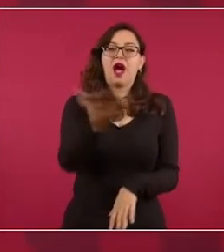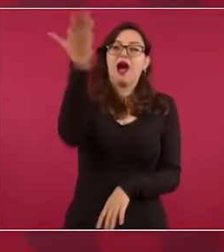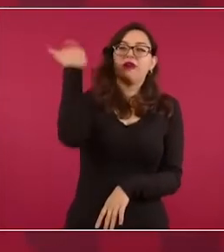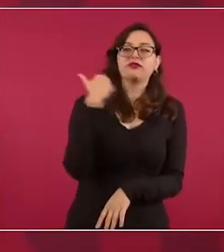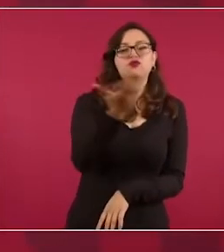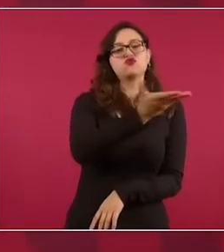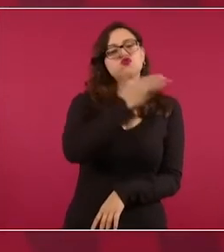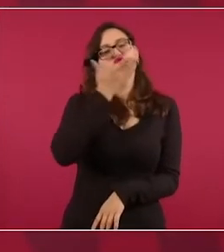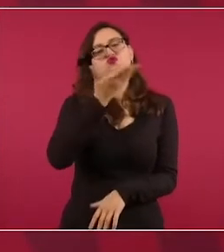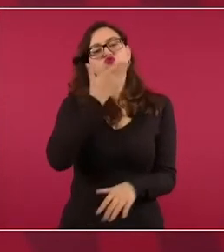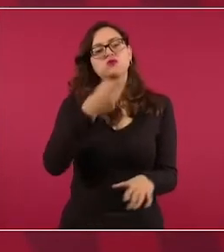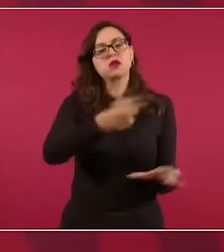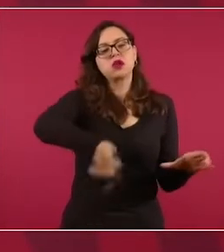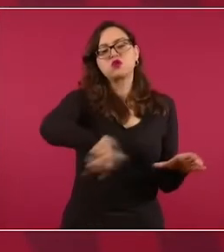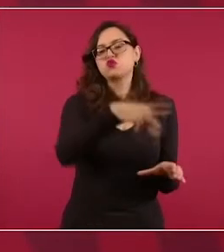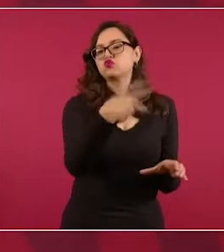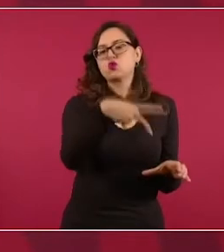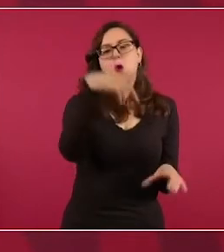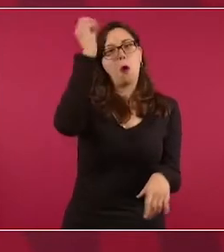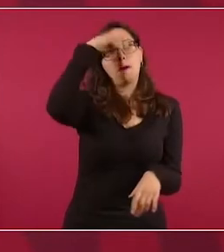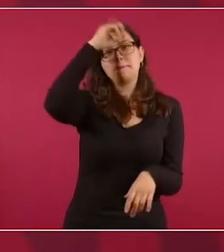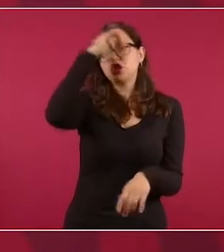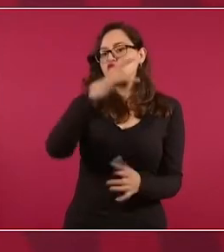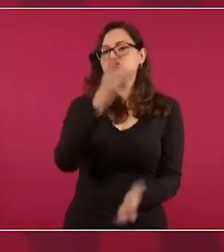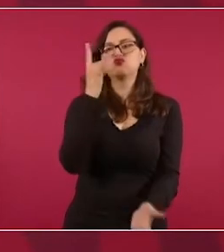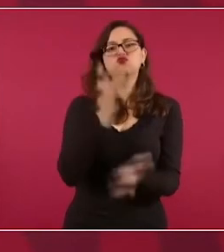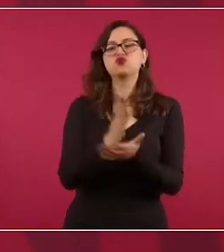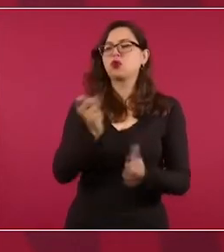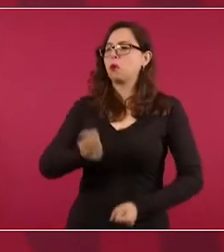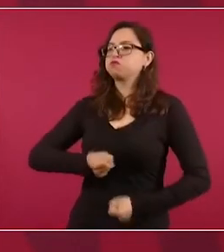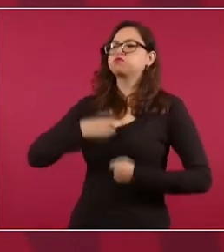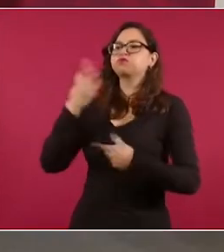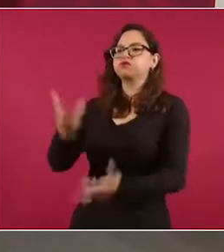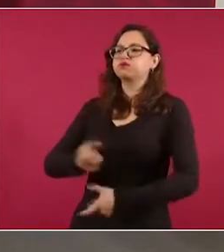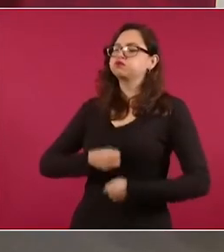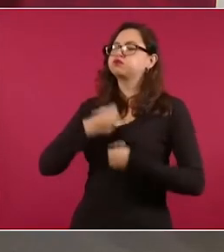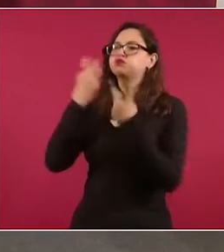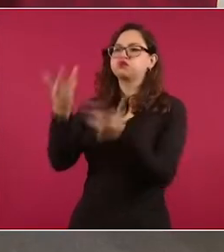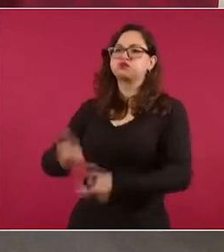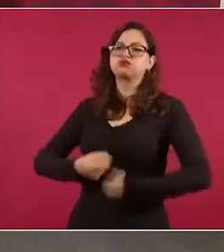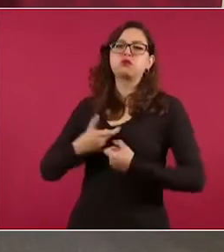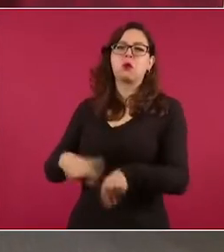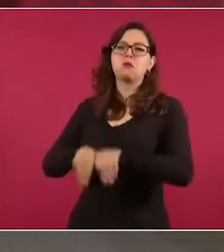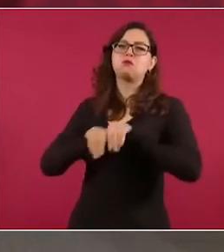del régimen y sus